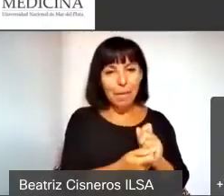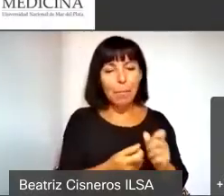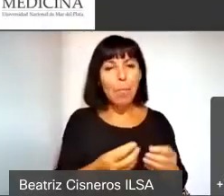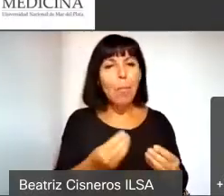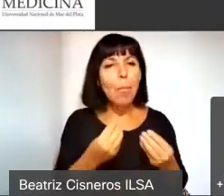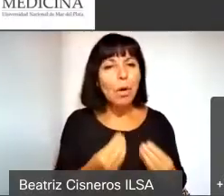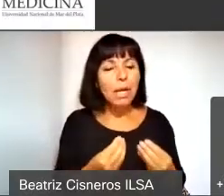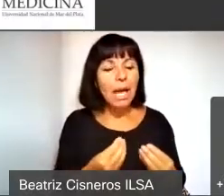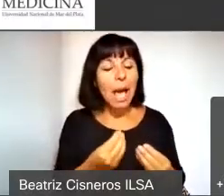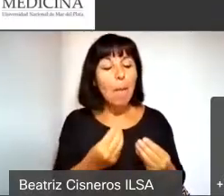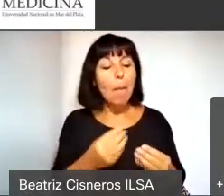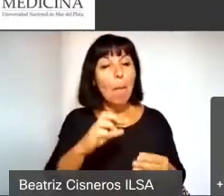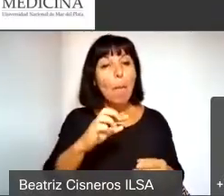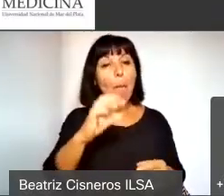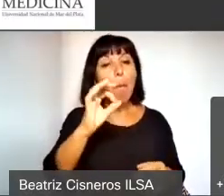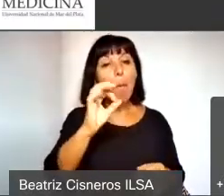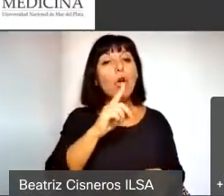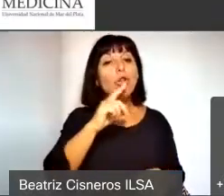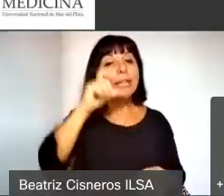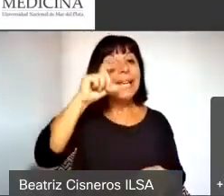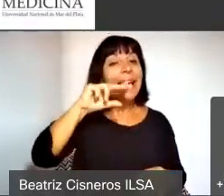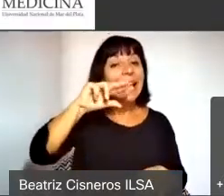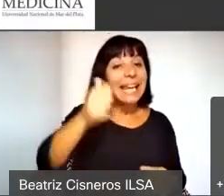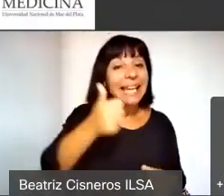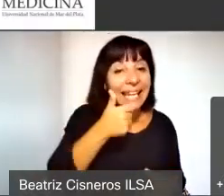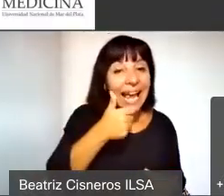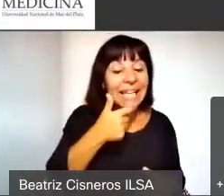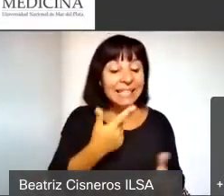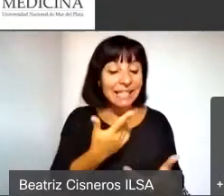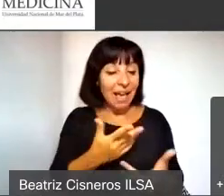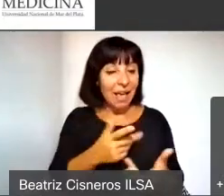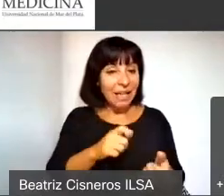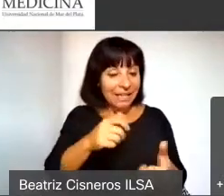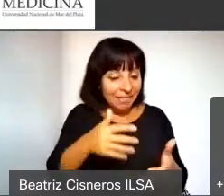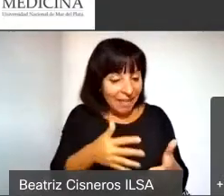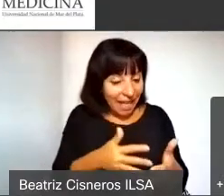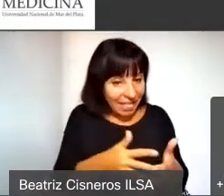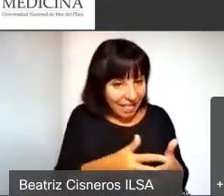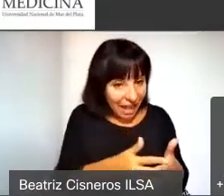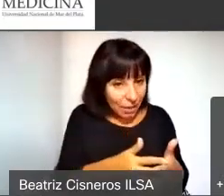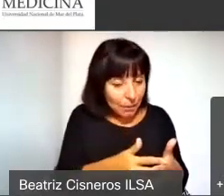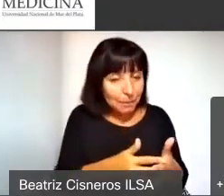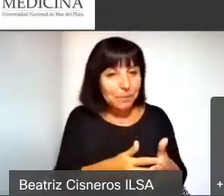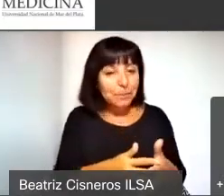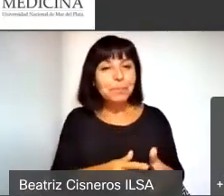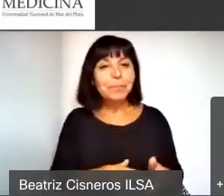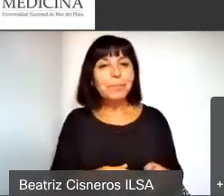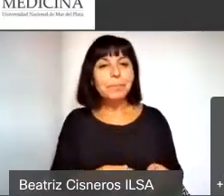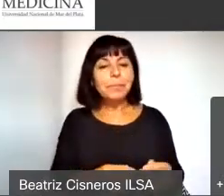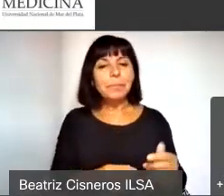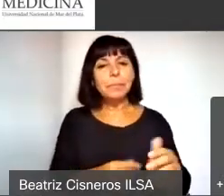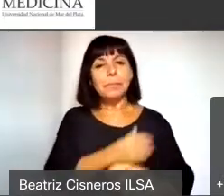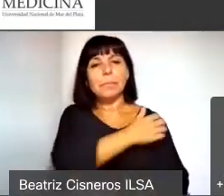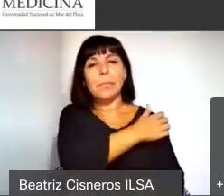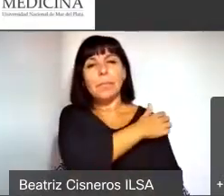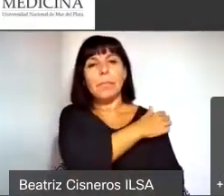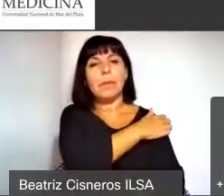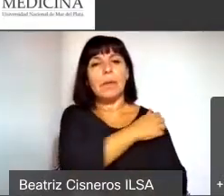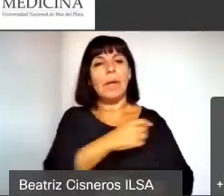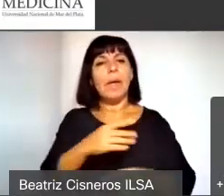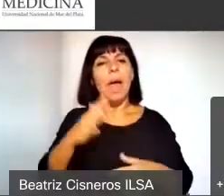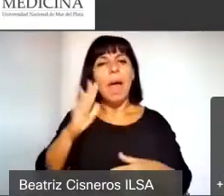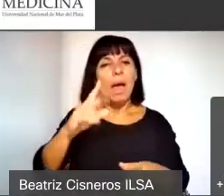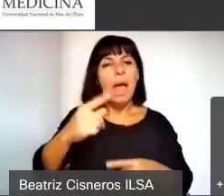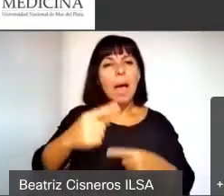Porque las proteínas que fueron sintetizadas, ¿sí?, a partir de un proceso que van a ver en el